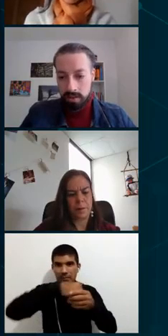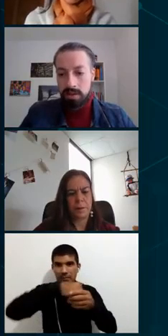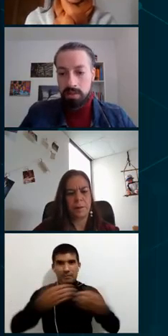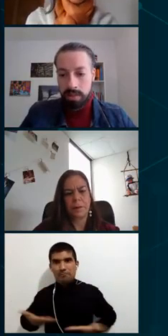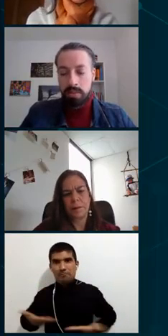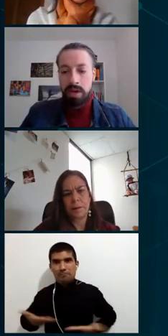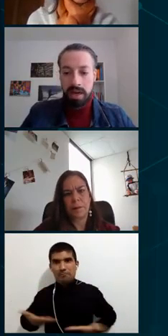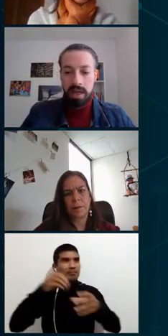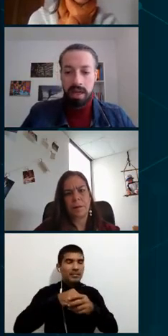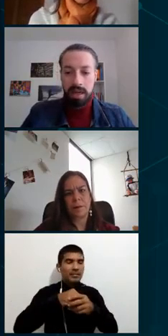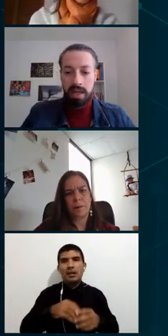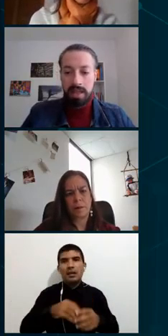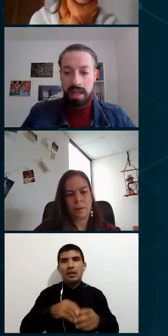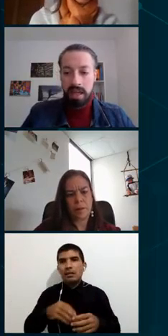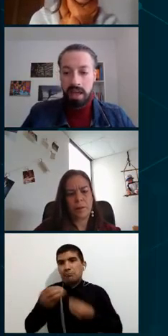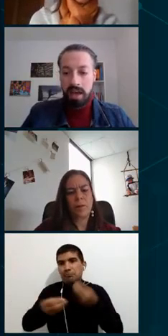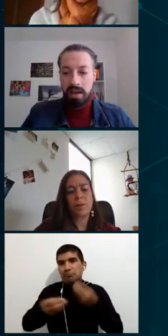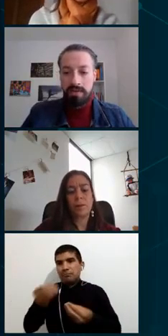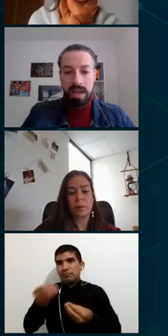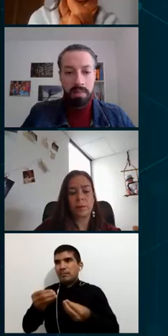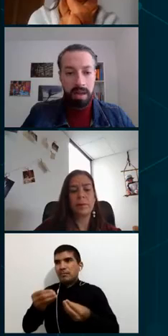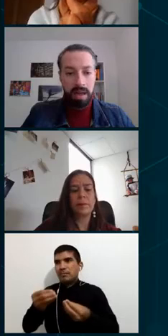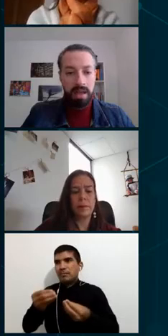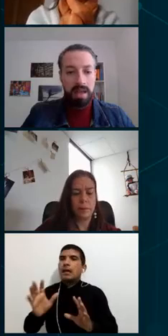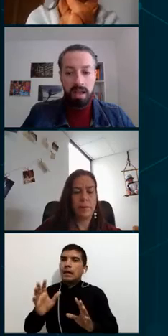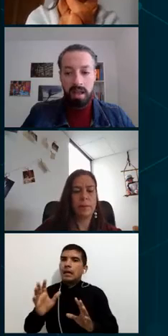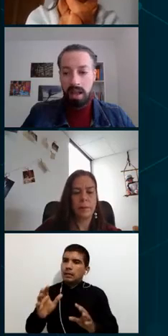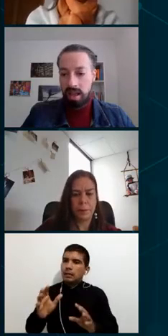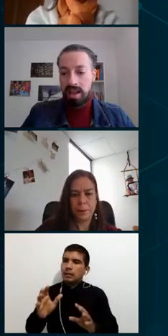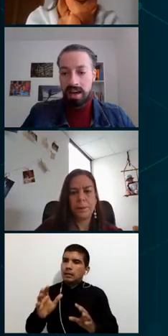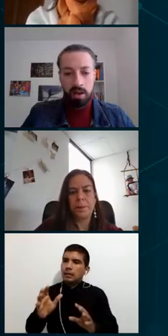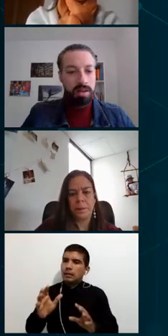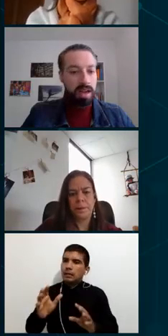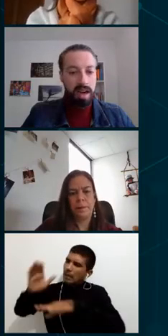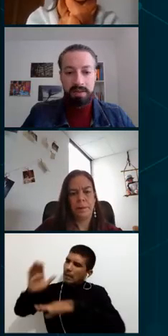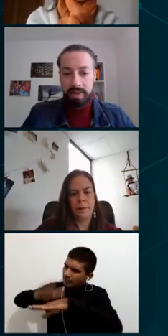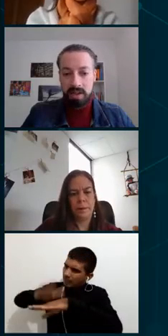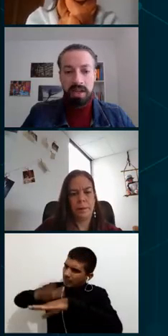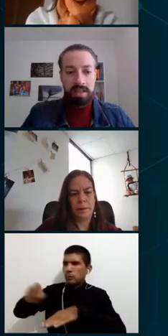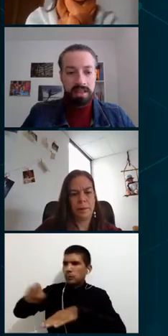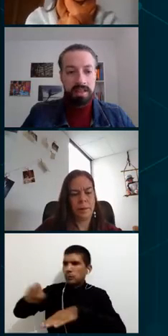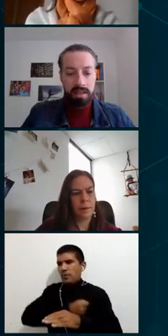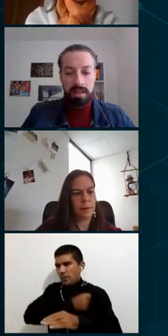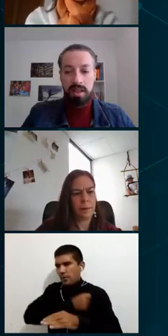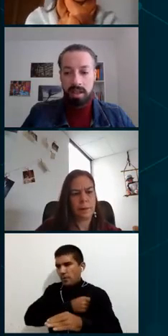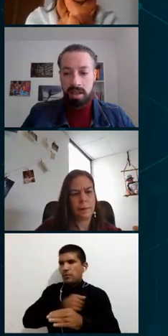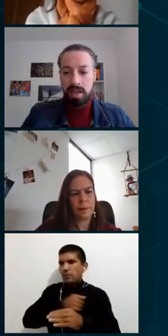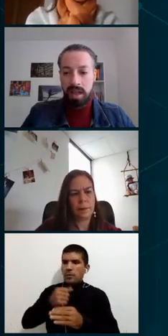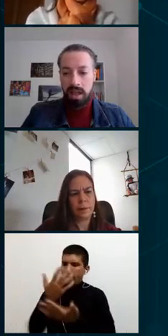tapabocas. Súper buena esa idea, Felipe, recordar a las personas.